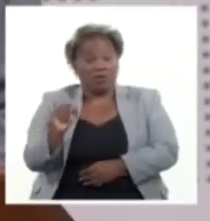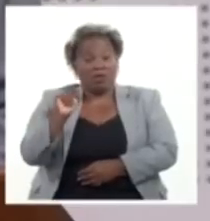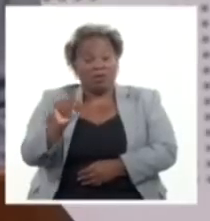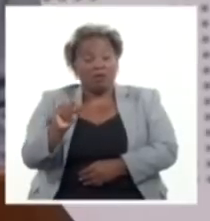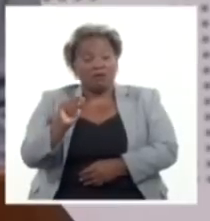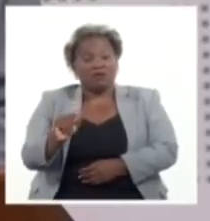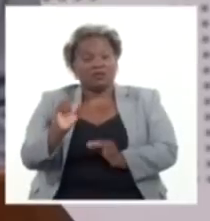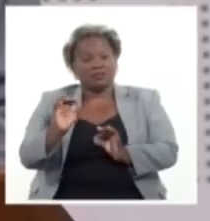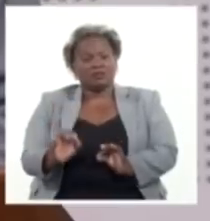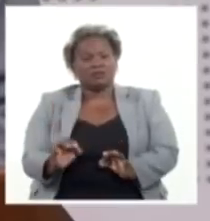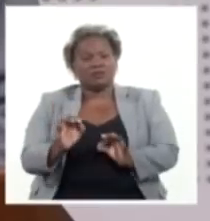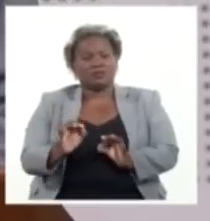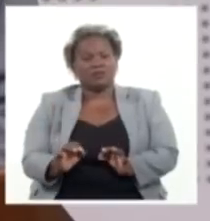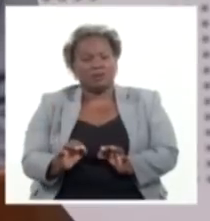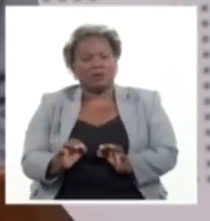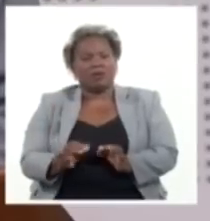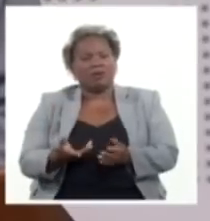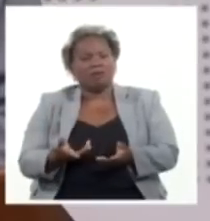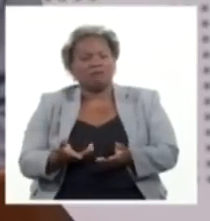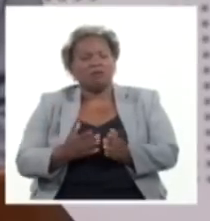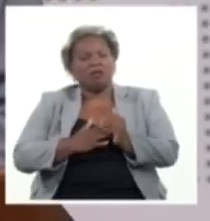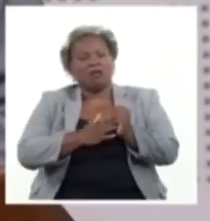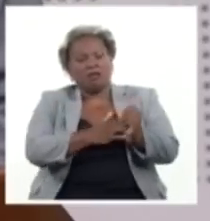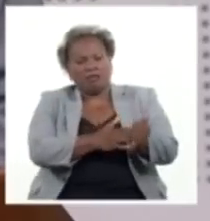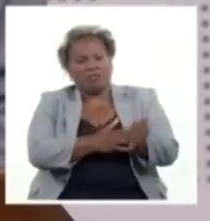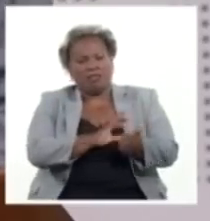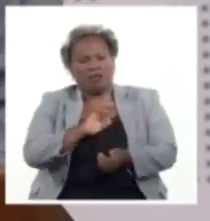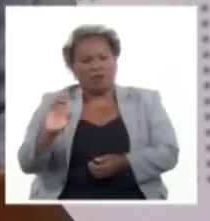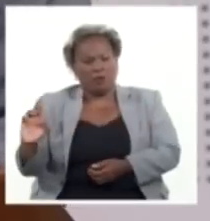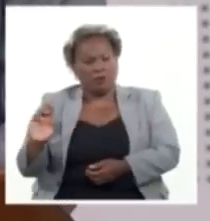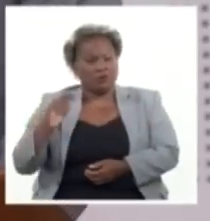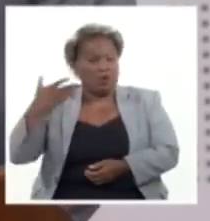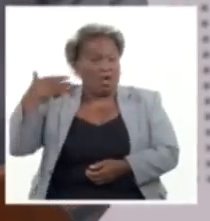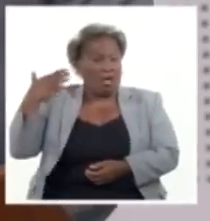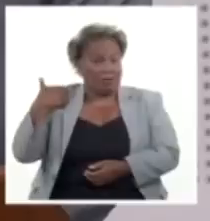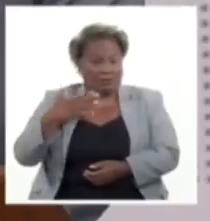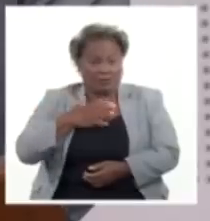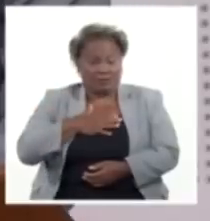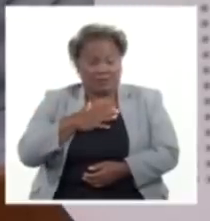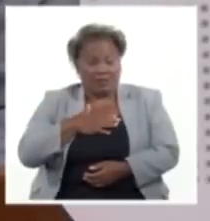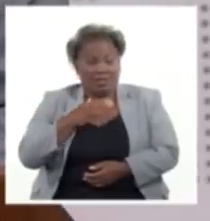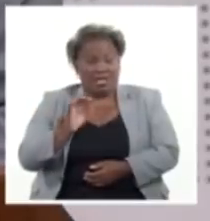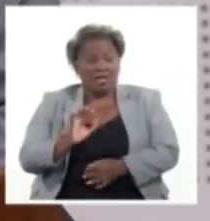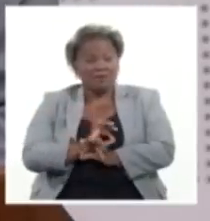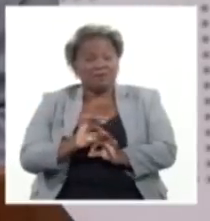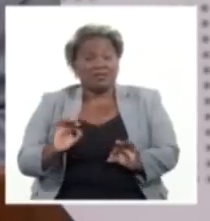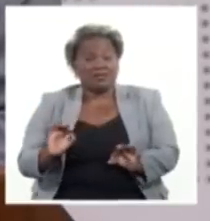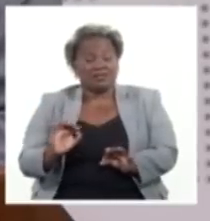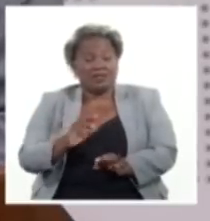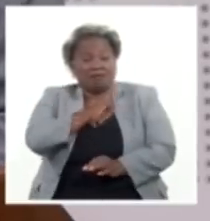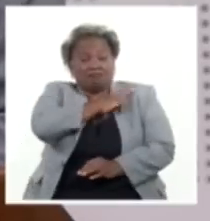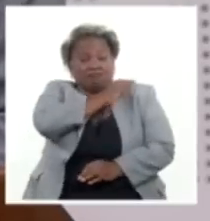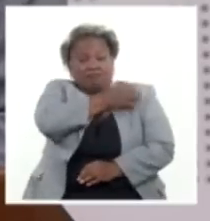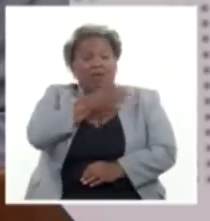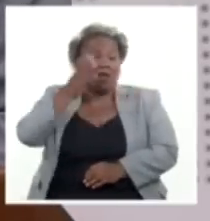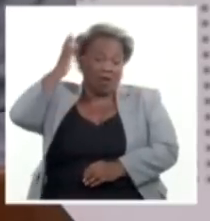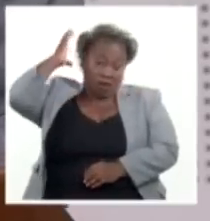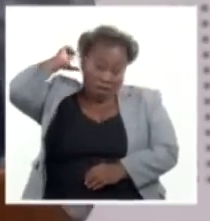permanente del liderazgo de la revolución que nos precede y guía, y en particular del general de ejército Raúl Castro